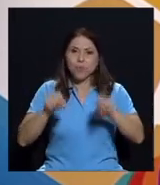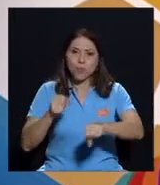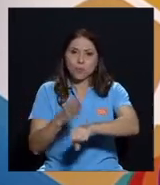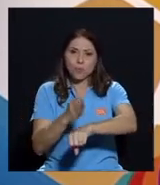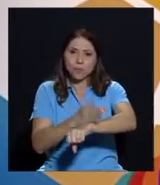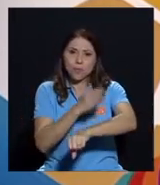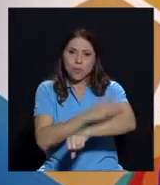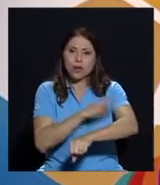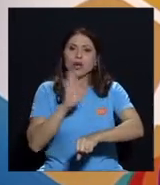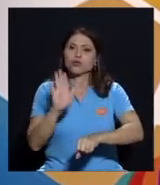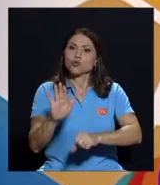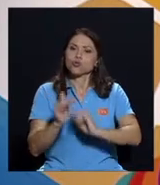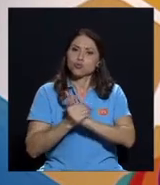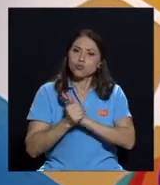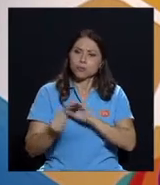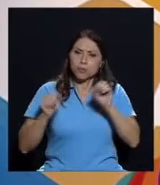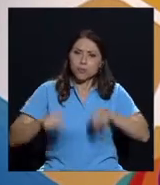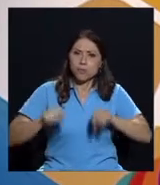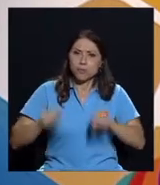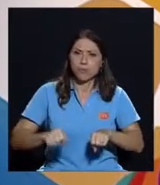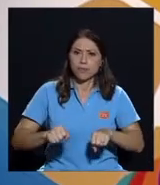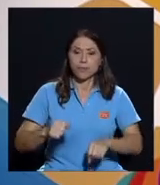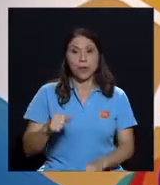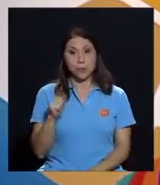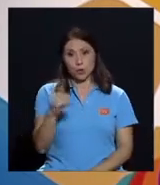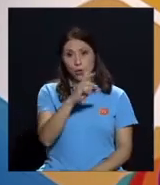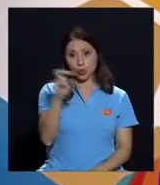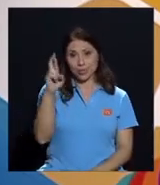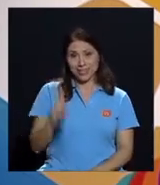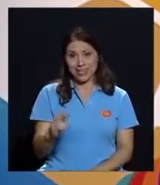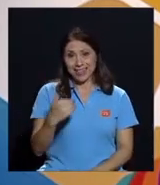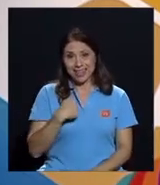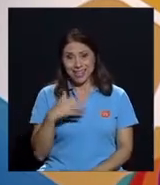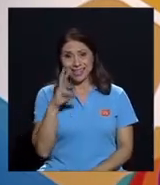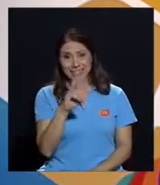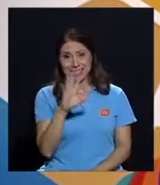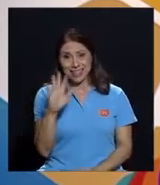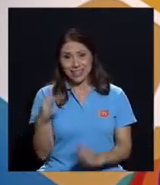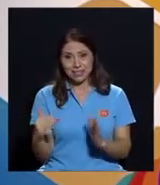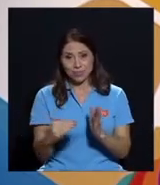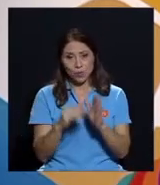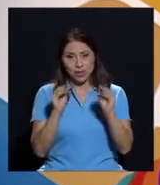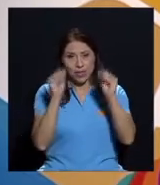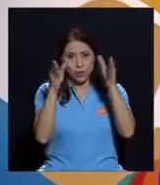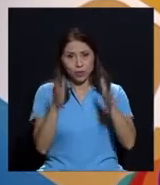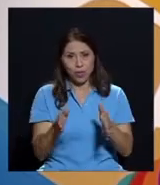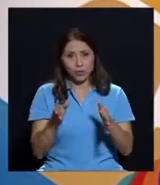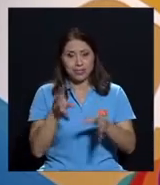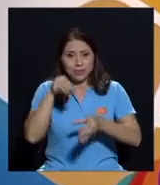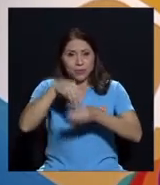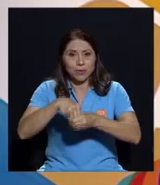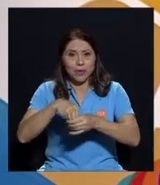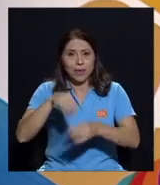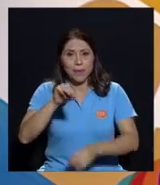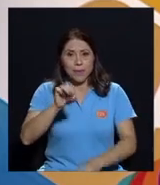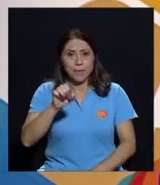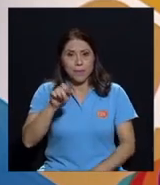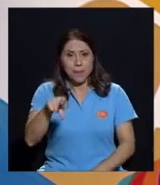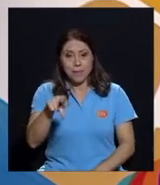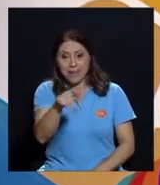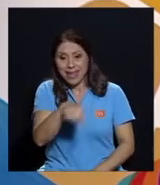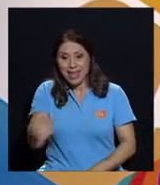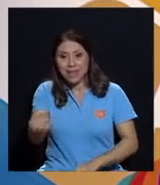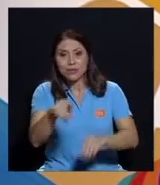de competencias porque era larga costa rica tiene 65 mil educadores en el mep y esos son los que van a educar ese millón de estudiantes